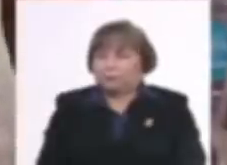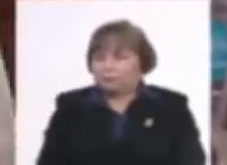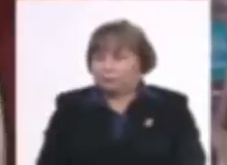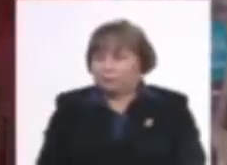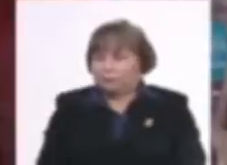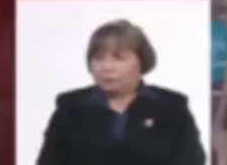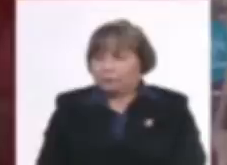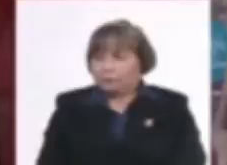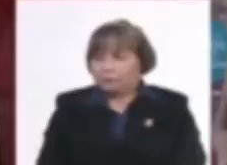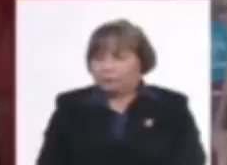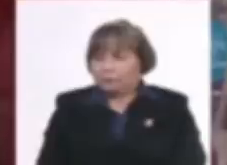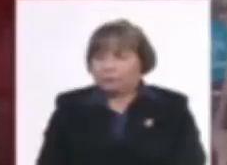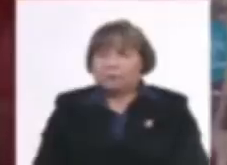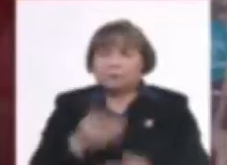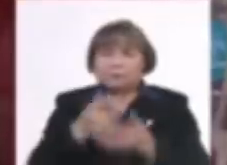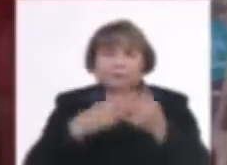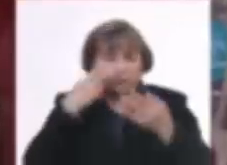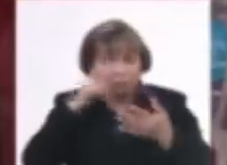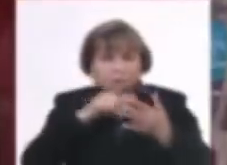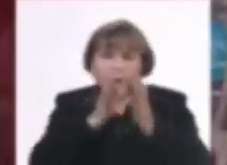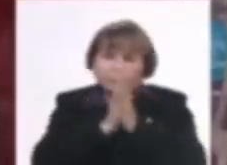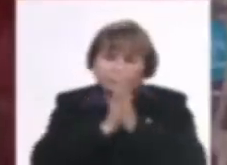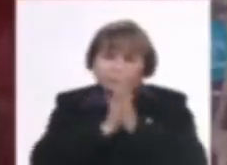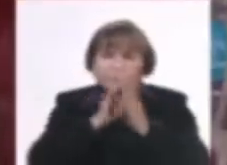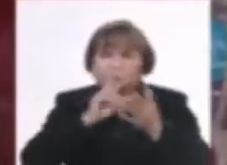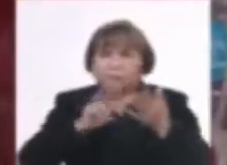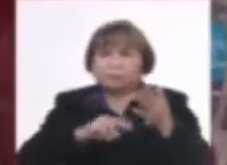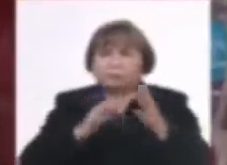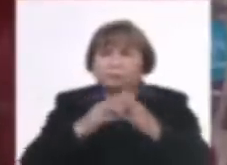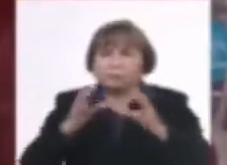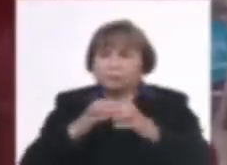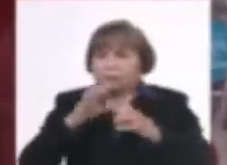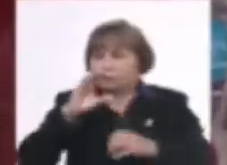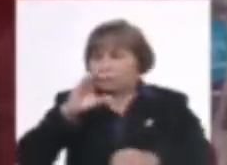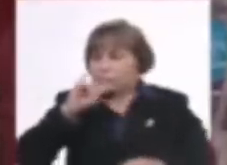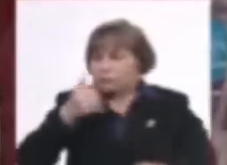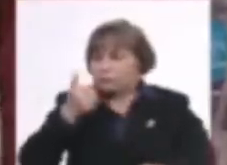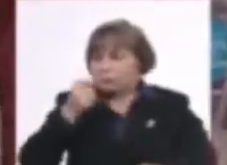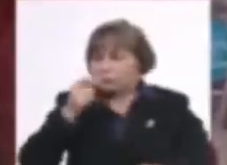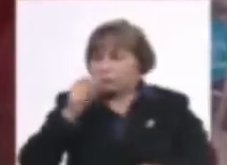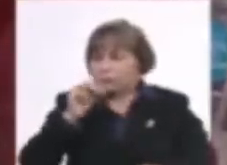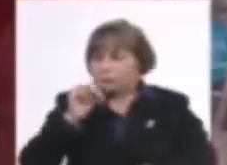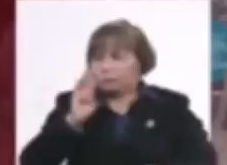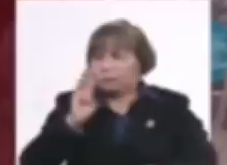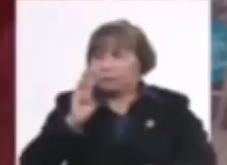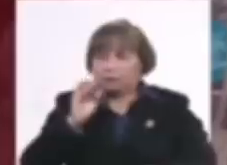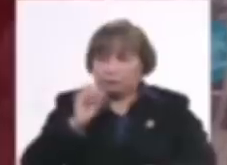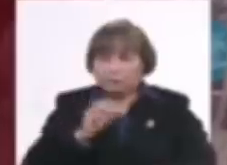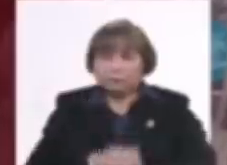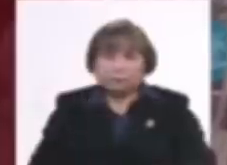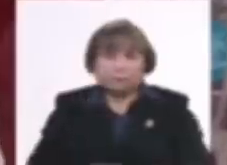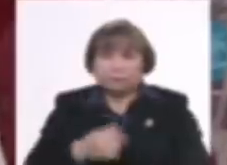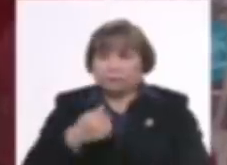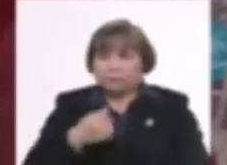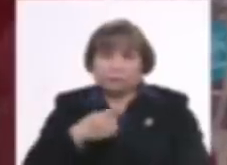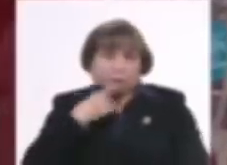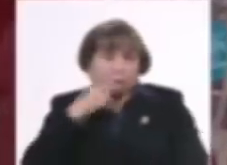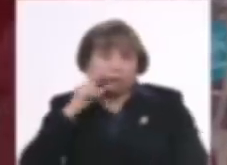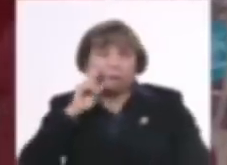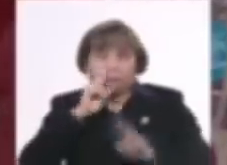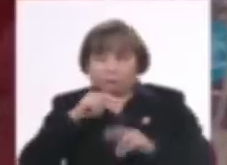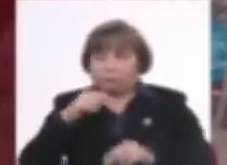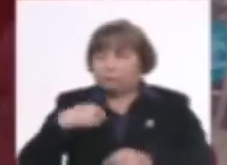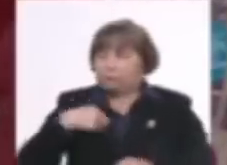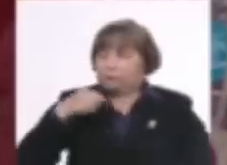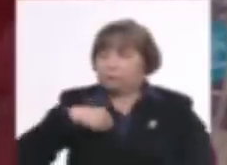Siga leyendo esto. ¿De qué era el contrato, por favor, señora congresista? ¿De Cajatambo, dice? Sí, Cajatambo. Yo